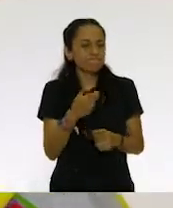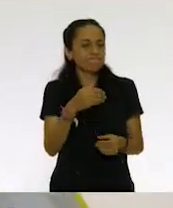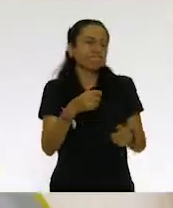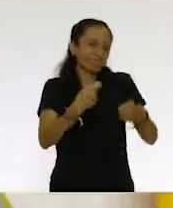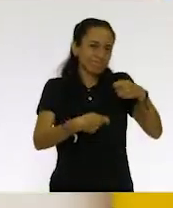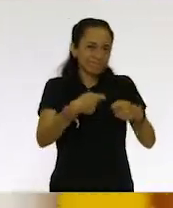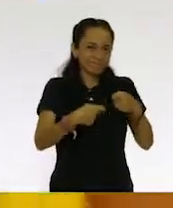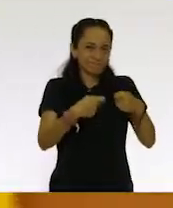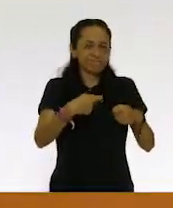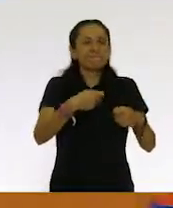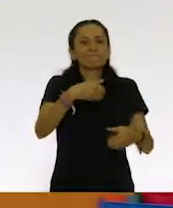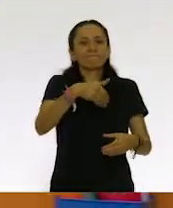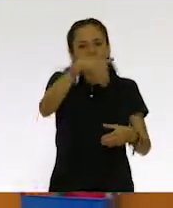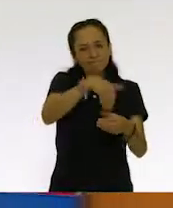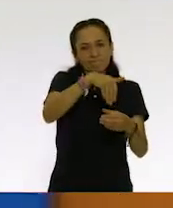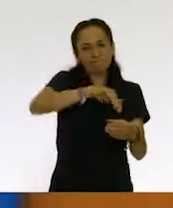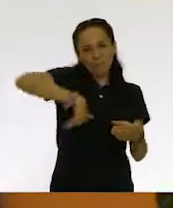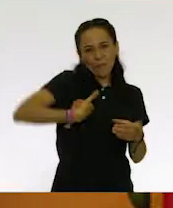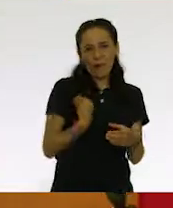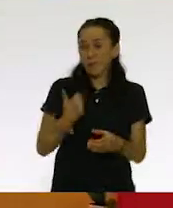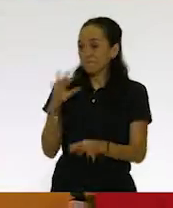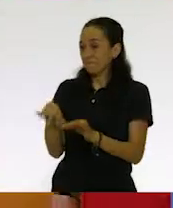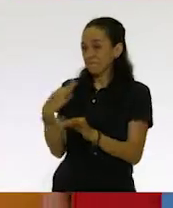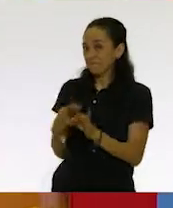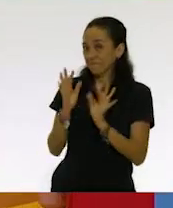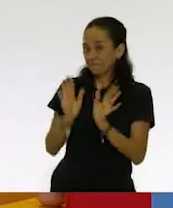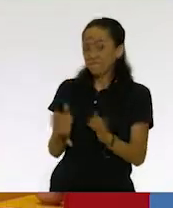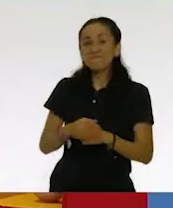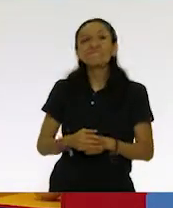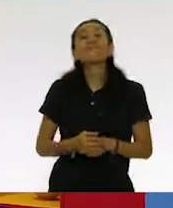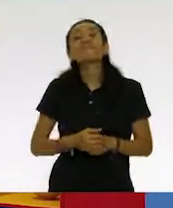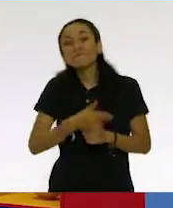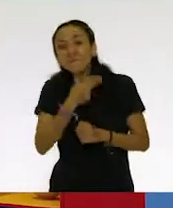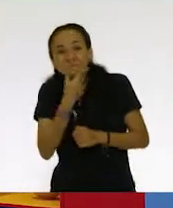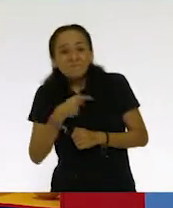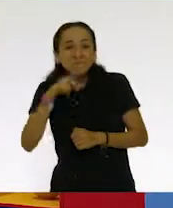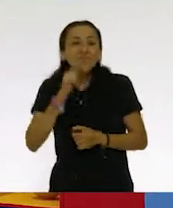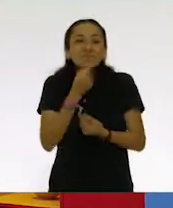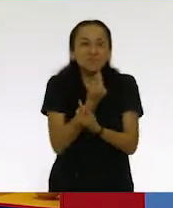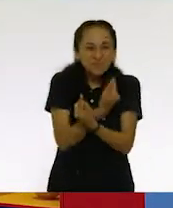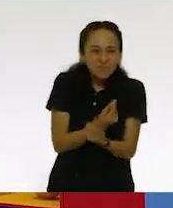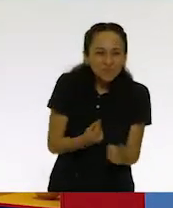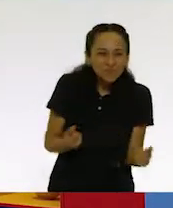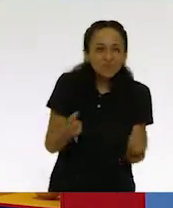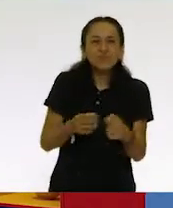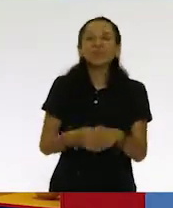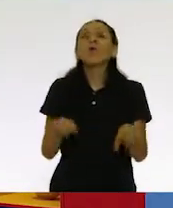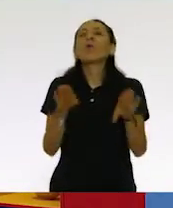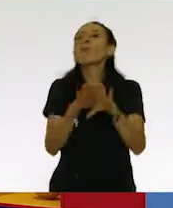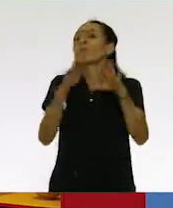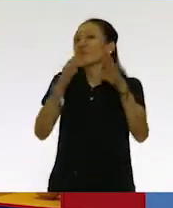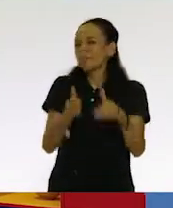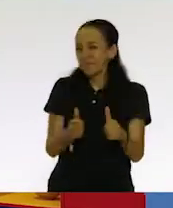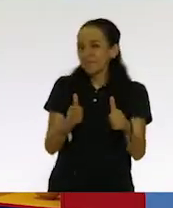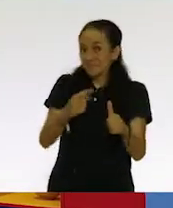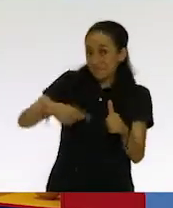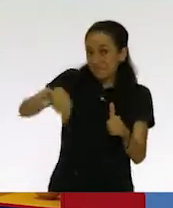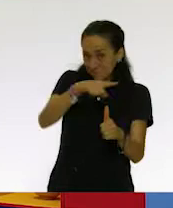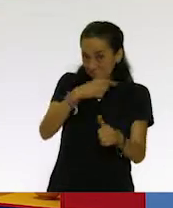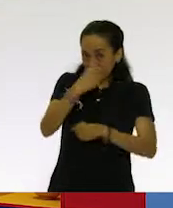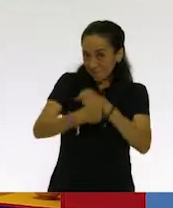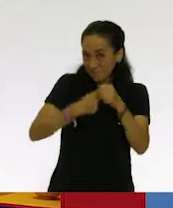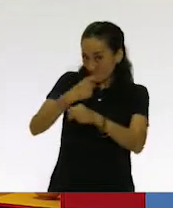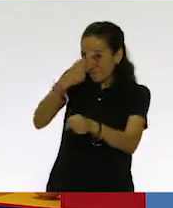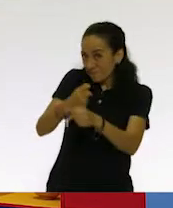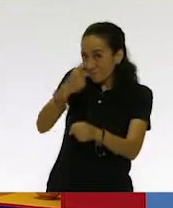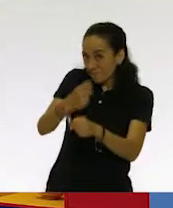bolsita. Y bueno, hola, niñas y niños, ¿cómo están? Niñas y niños de primero de primaria, espero que estén teniendo